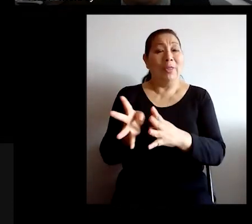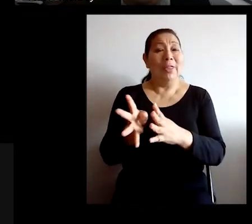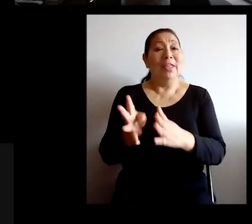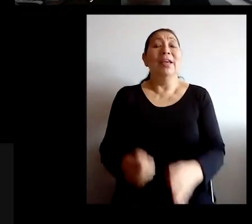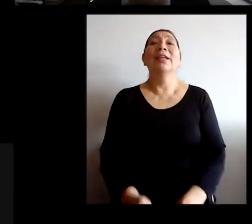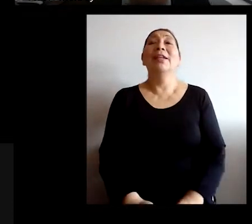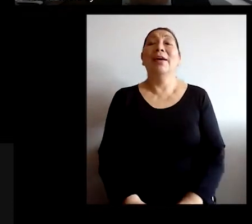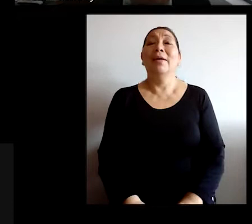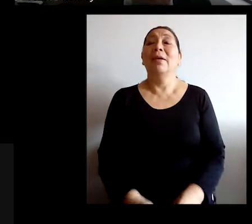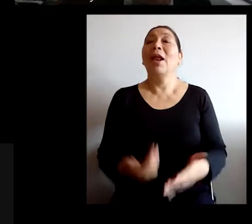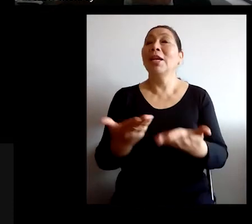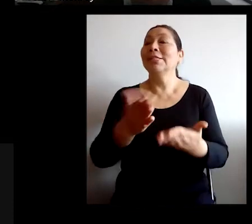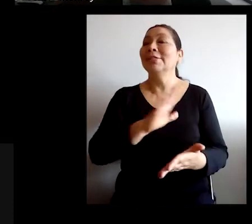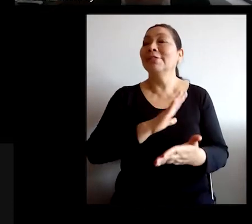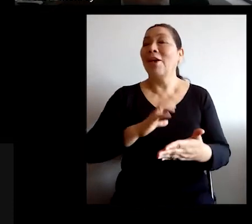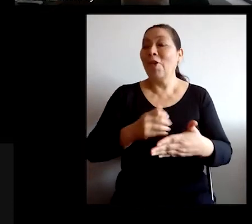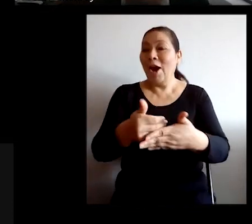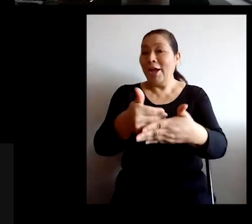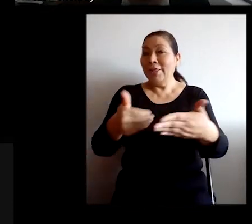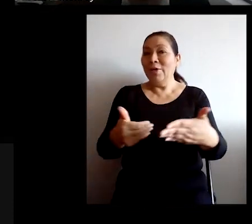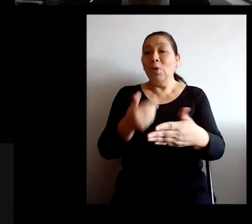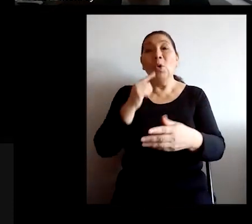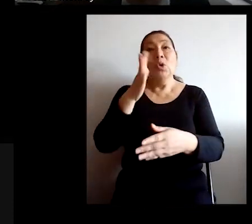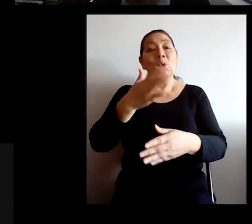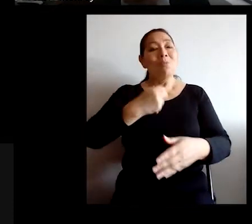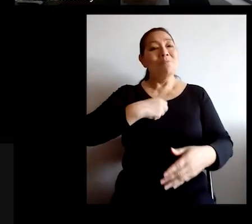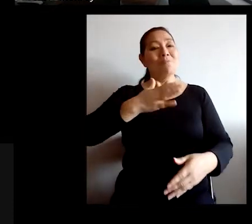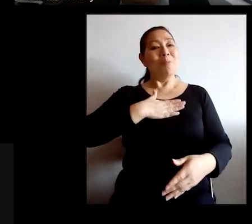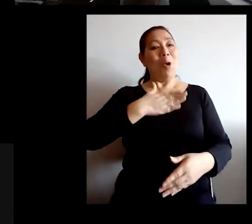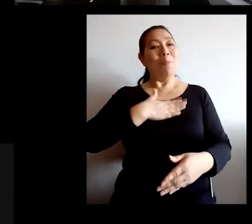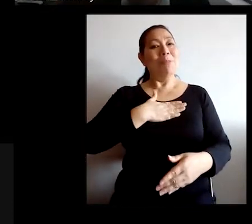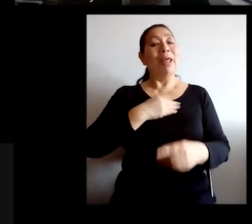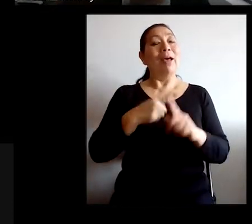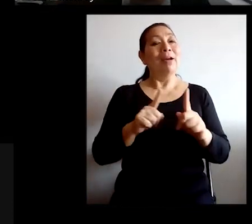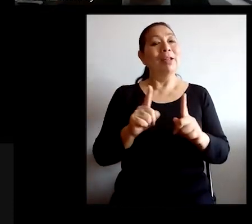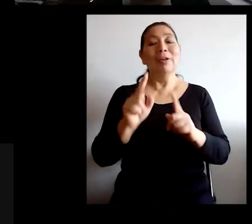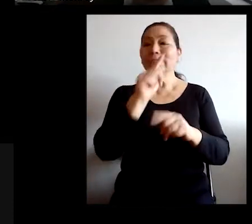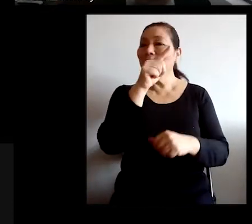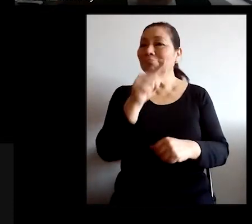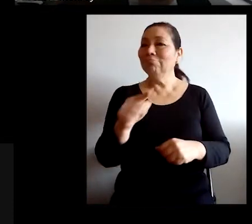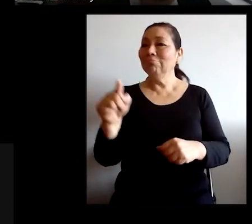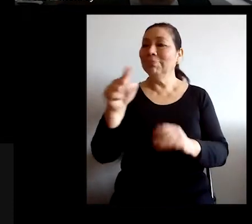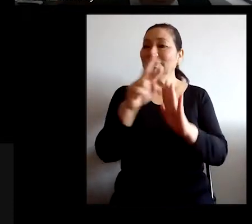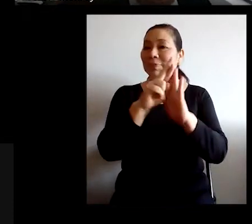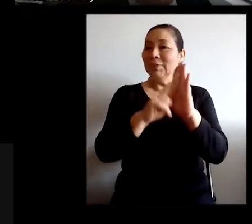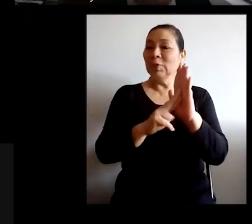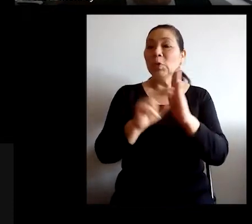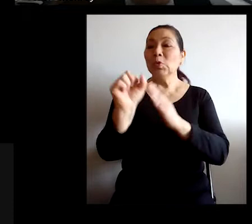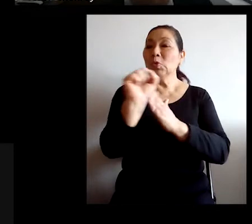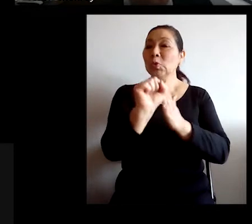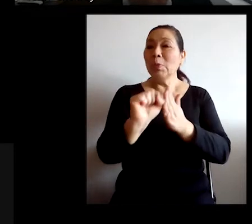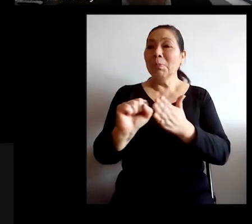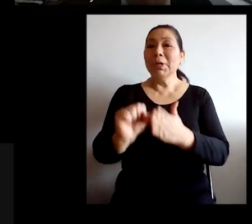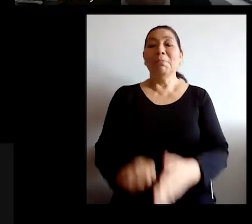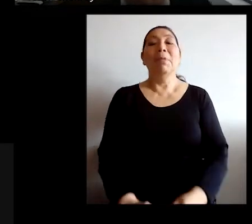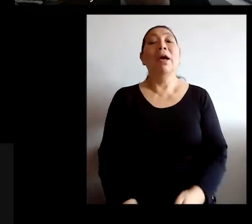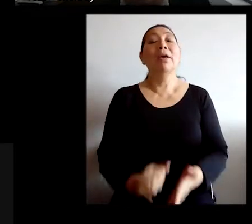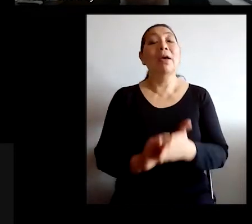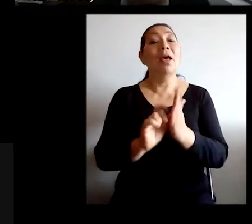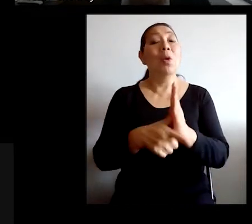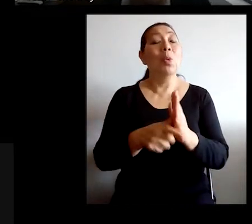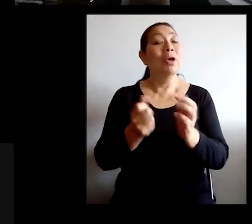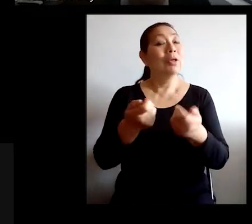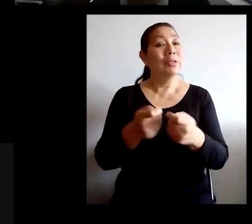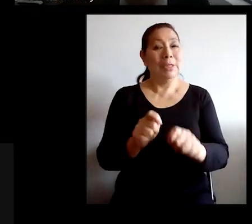que restituya las cosas al estado anterior a la vulneración de su propiedad, se declare la nulidad de esta resolución suprema y que luego